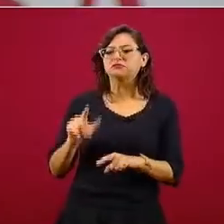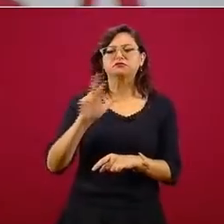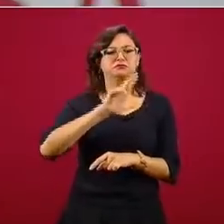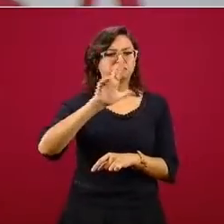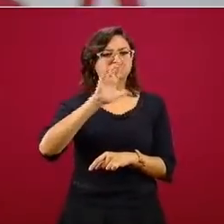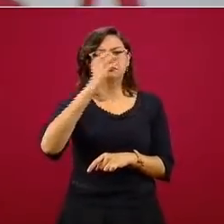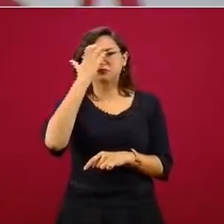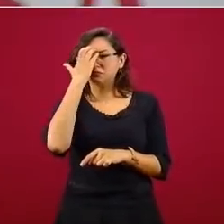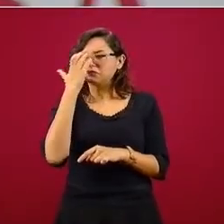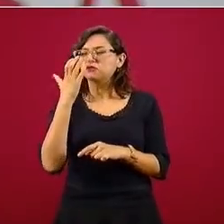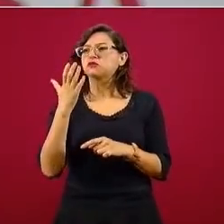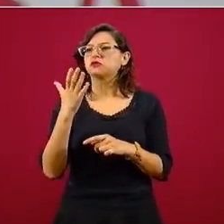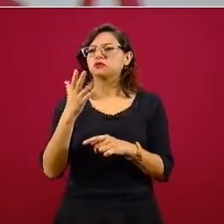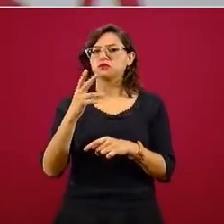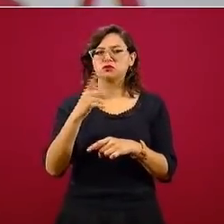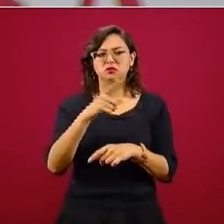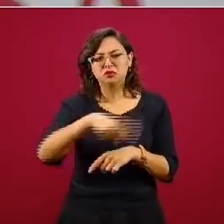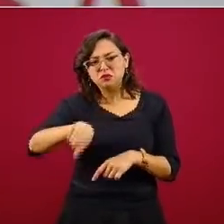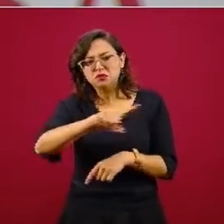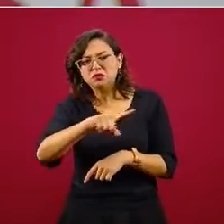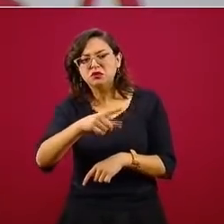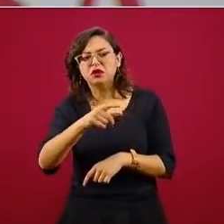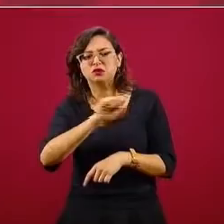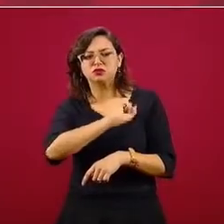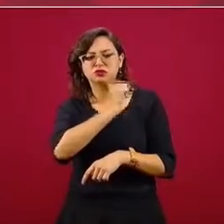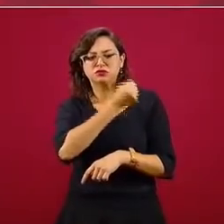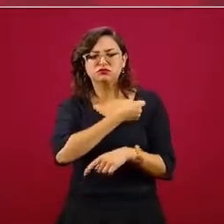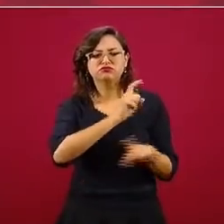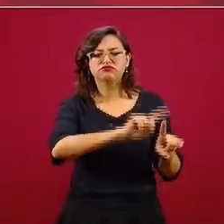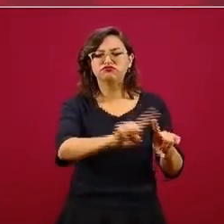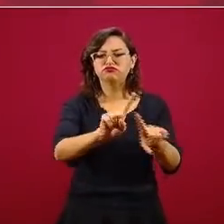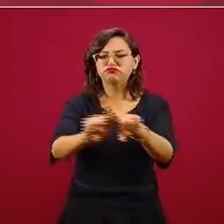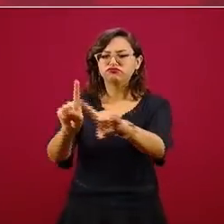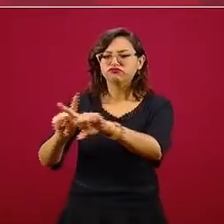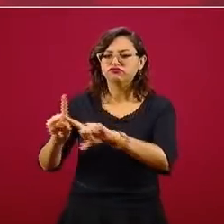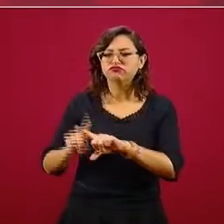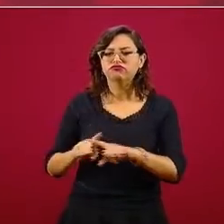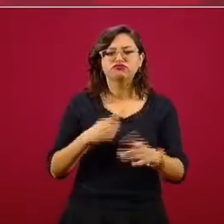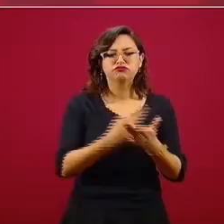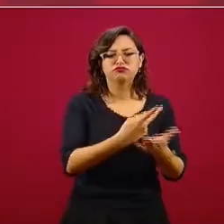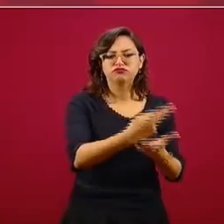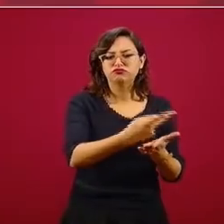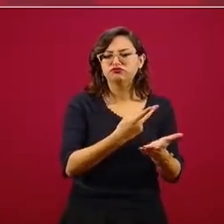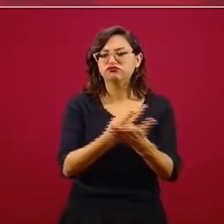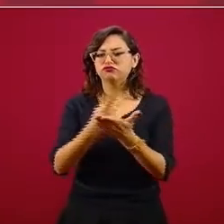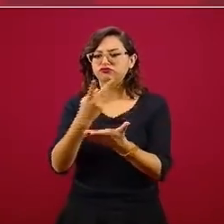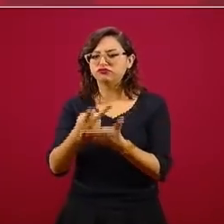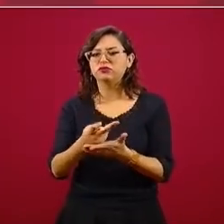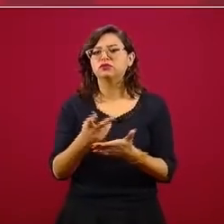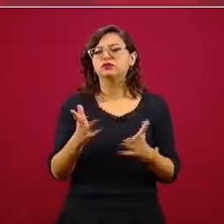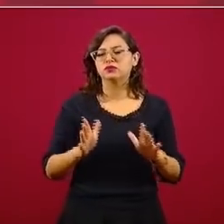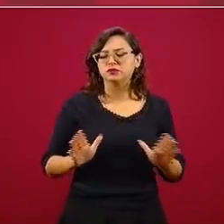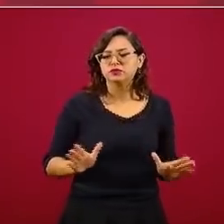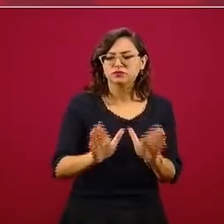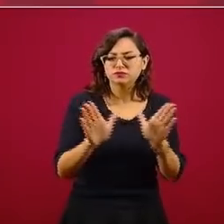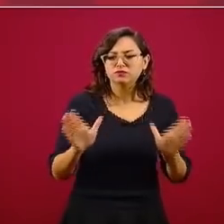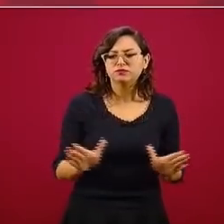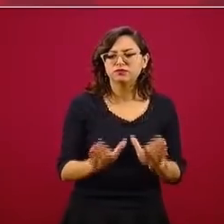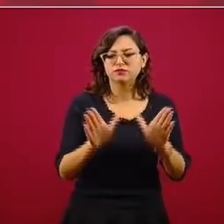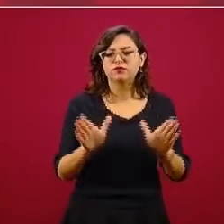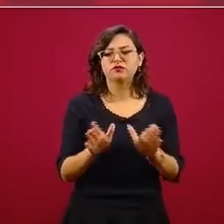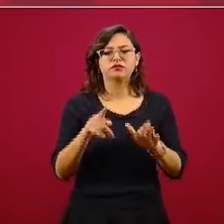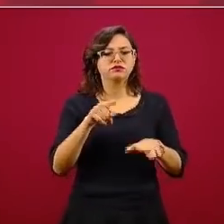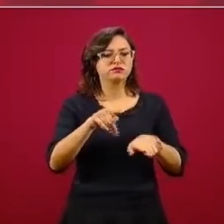los incentivos que se han dispuesto en las diferentes instituciones para que ellos puedan llevar a cabo